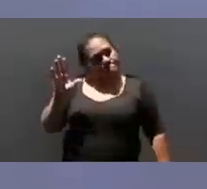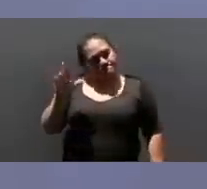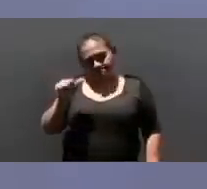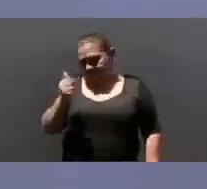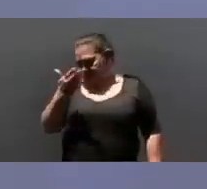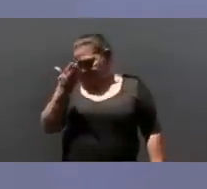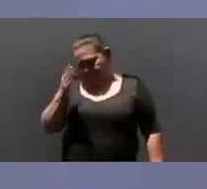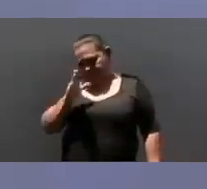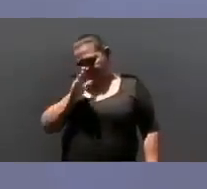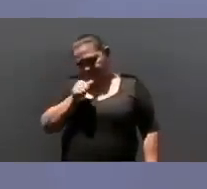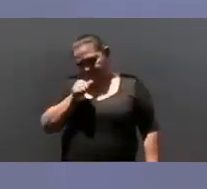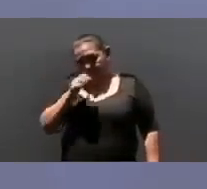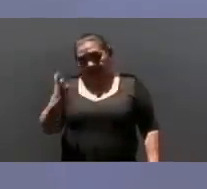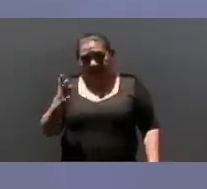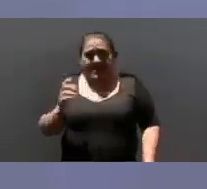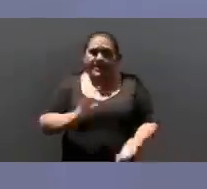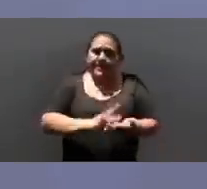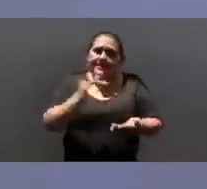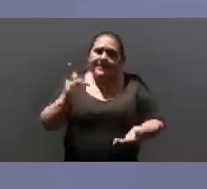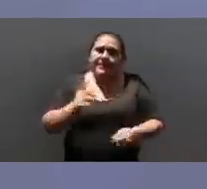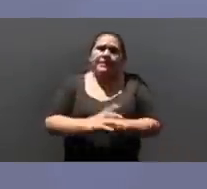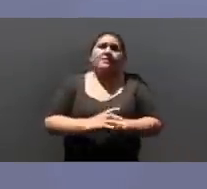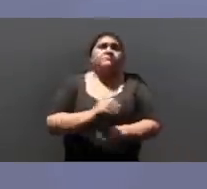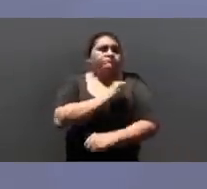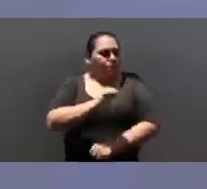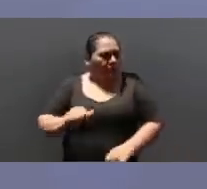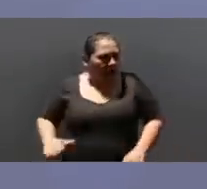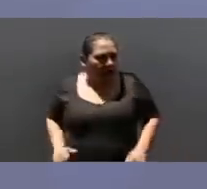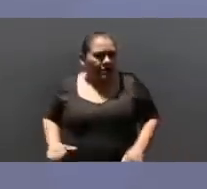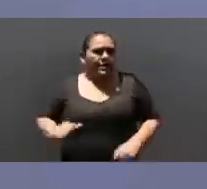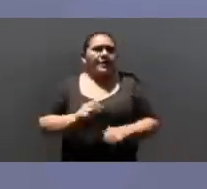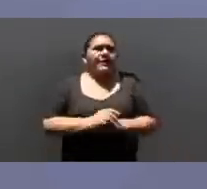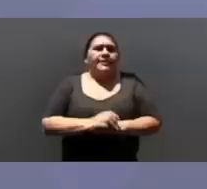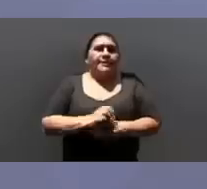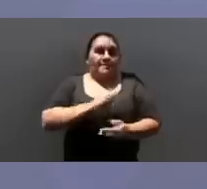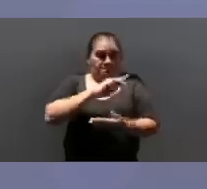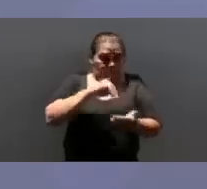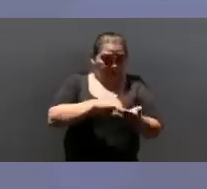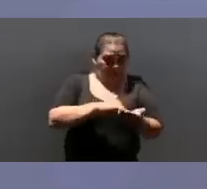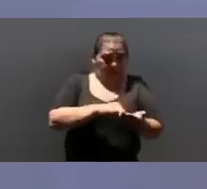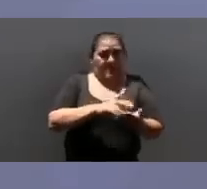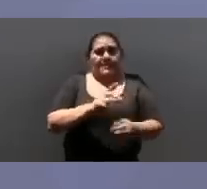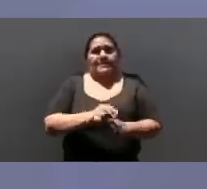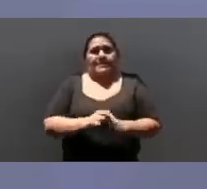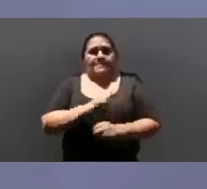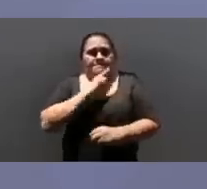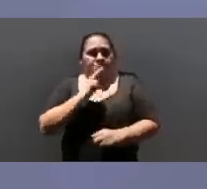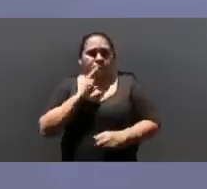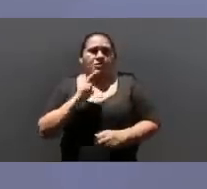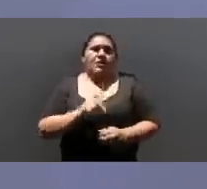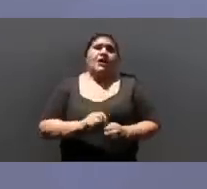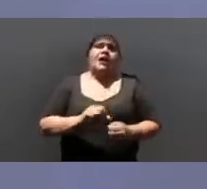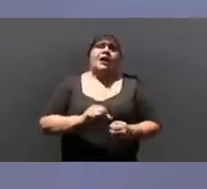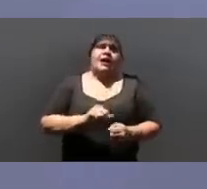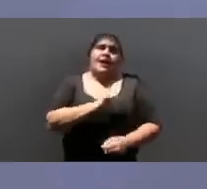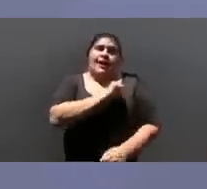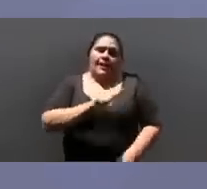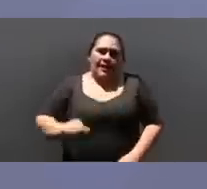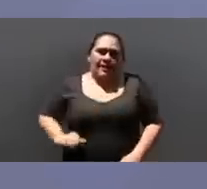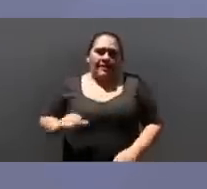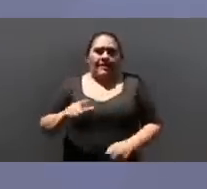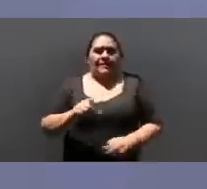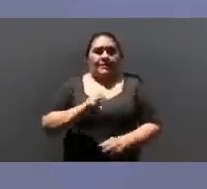Y le agradezco también mucho al alcalde de Mérida, al alcalde de Umán, a nuestra diputada de este distrito, a los